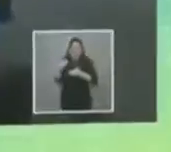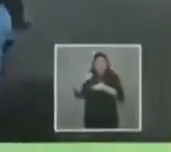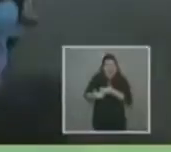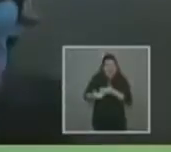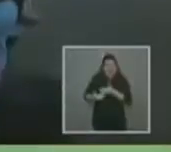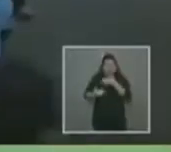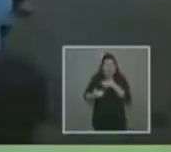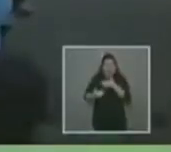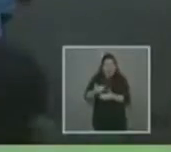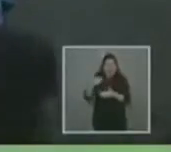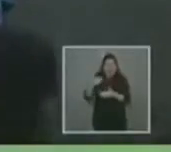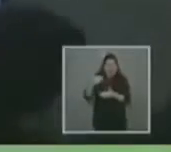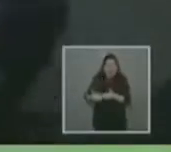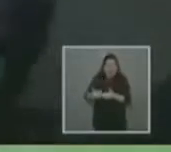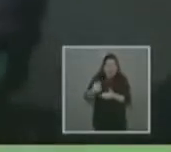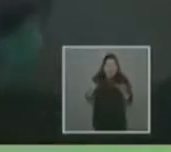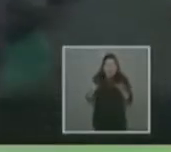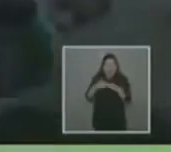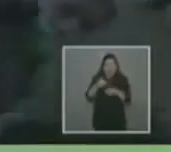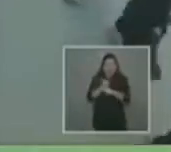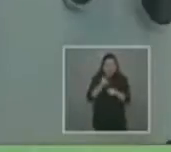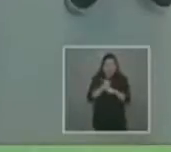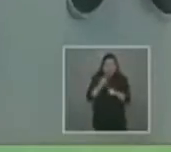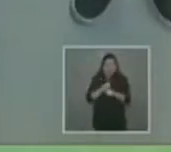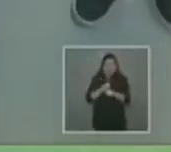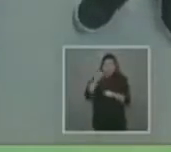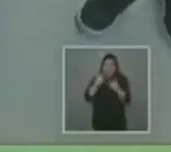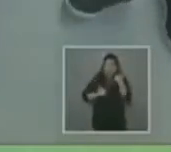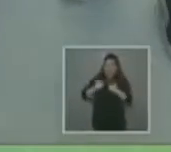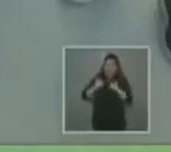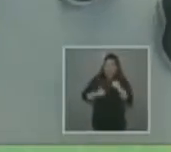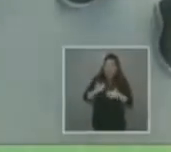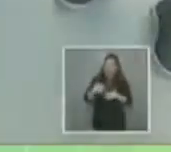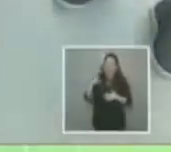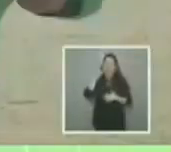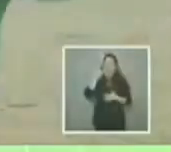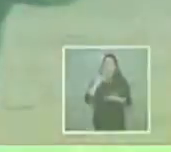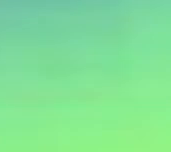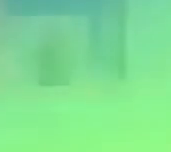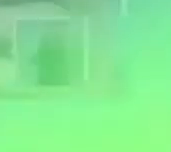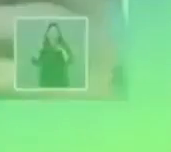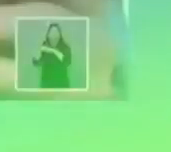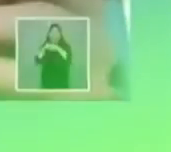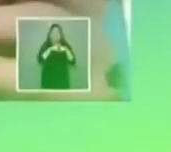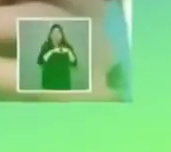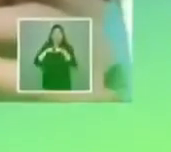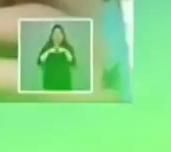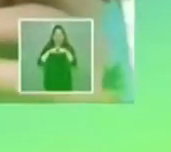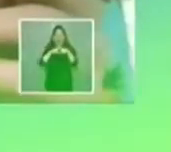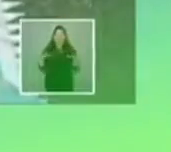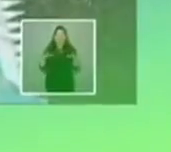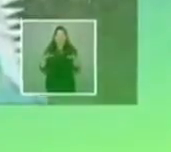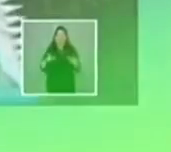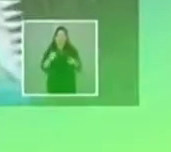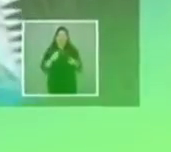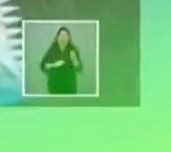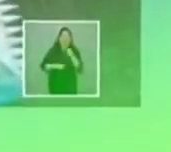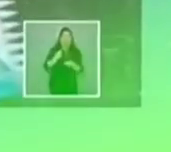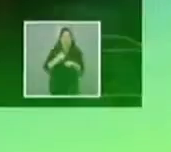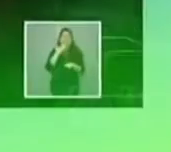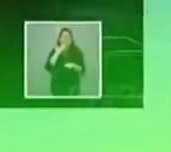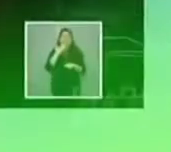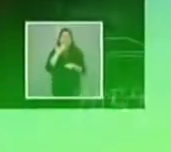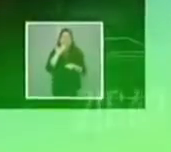la Plaza de Armas que hizo unas pinturas de Torres del Paine, y después no tienen semillas de Calafate. Entonces, todo este valor agregado, todo